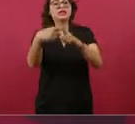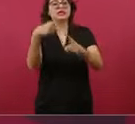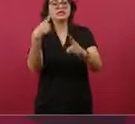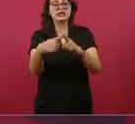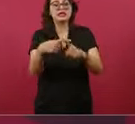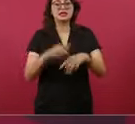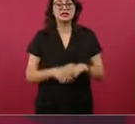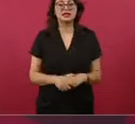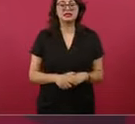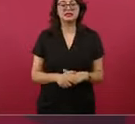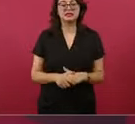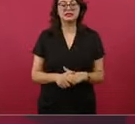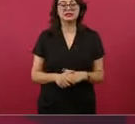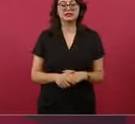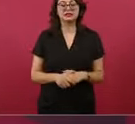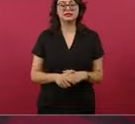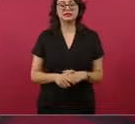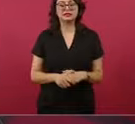responsable,